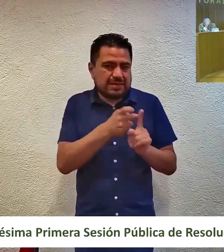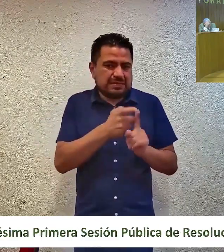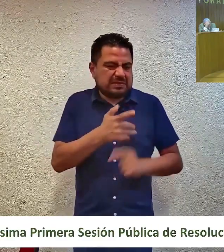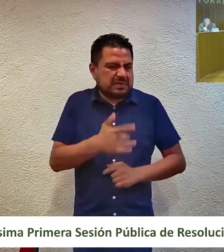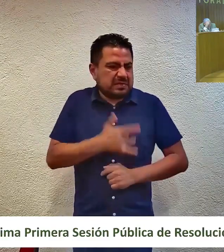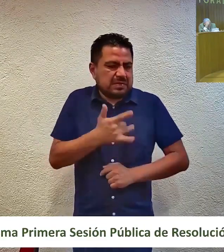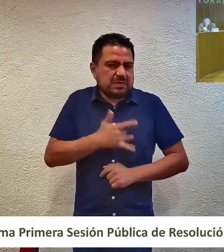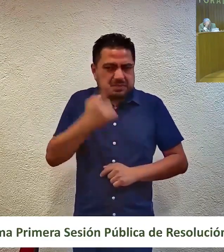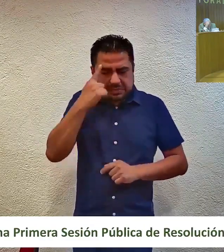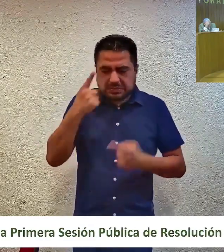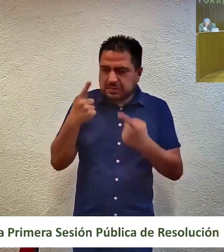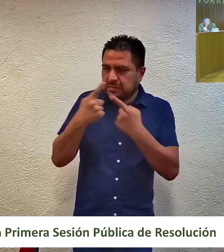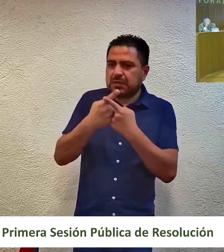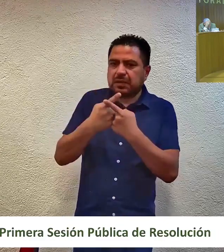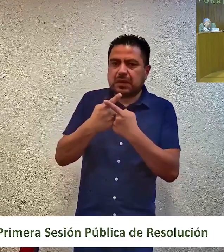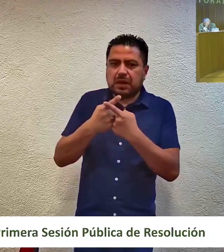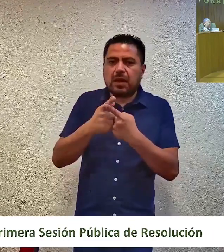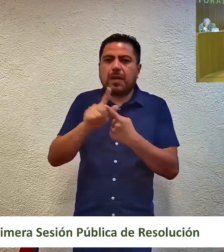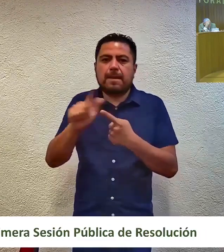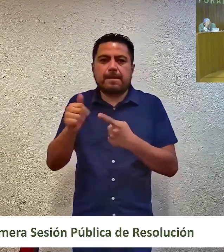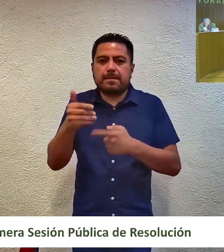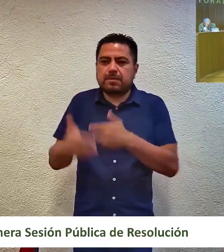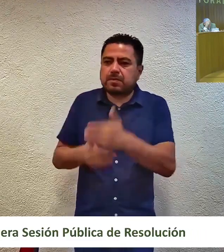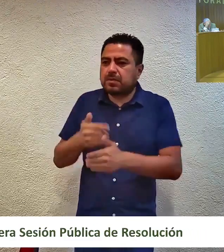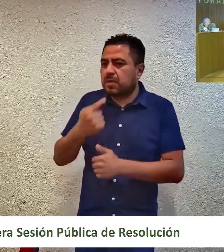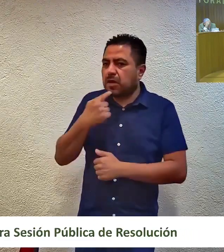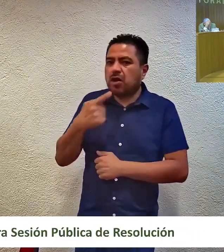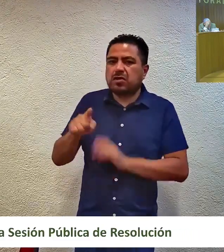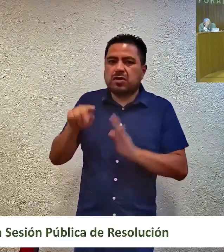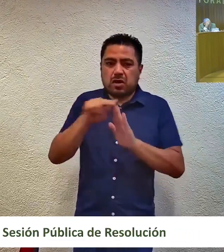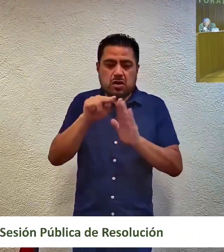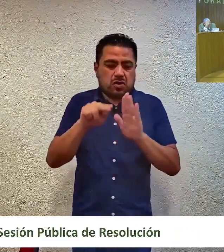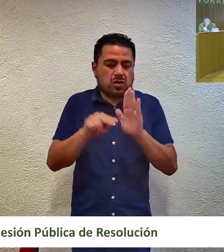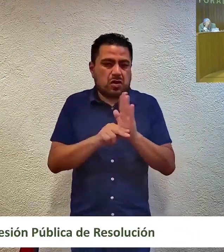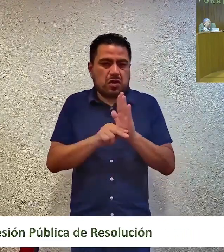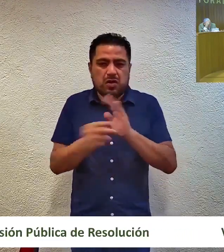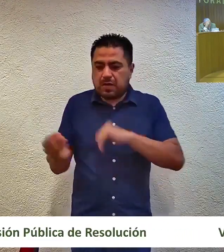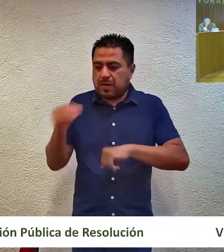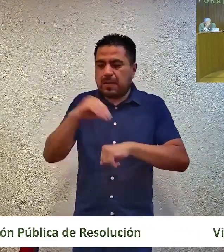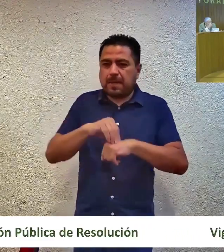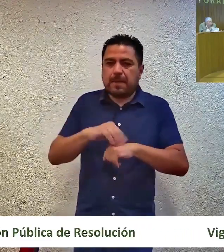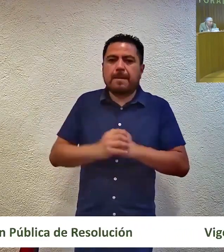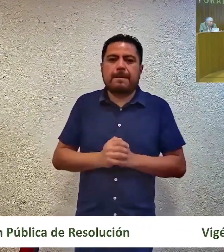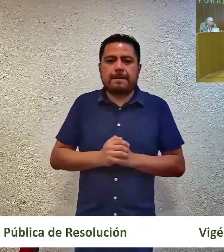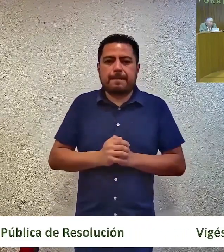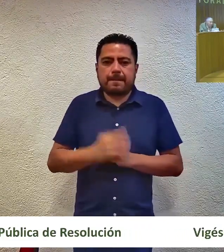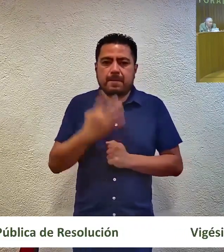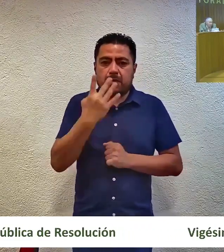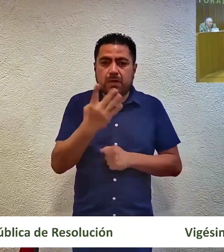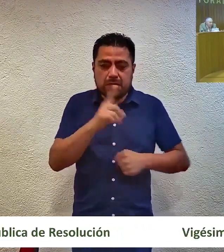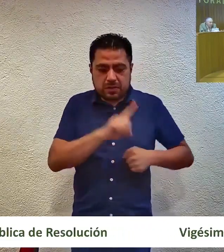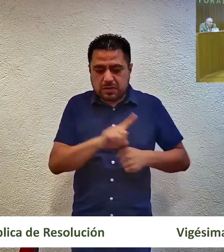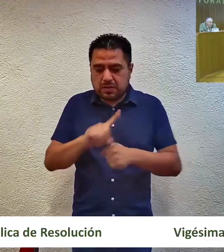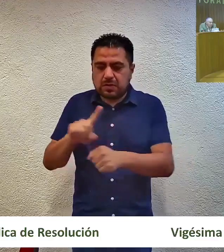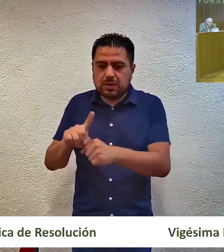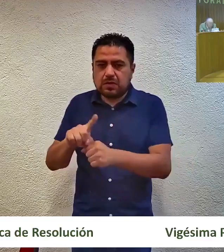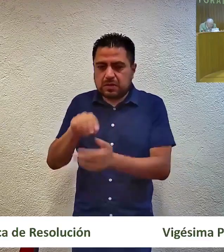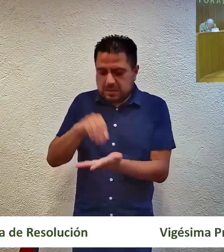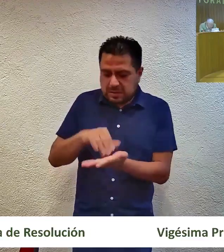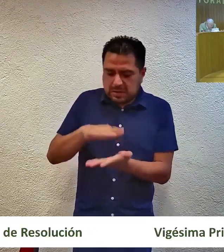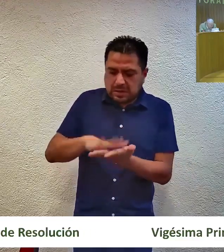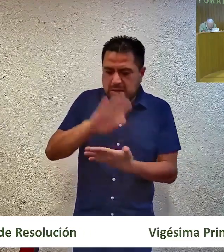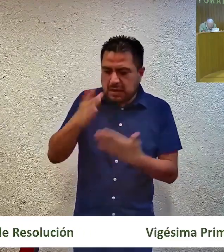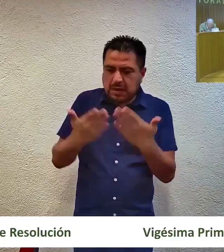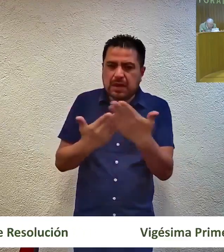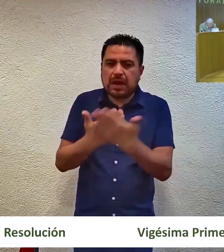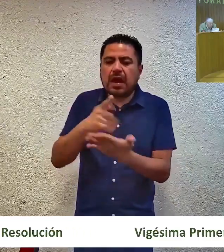de controvertirse en el momento procesal que se establece en la normativa aplicable, es decir, 4 días contados a partir del siguiente de